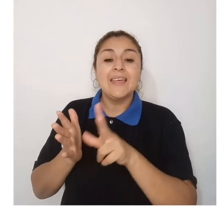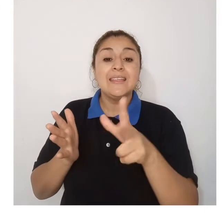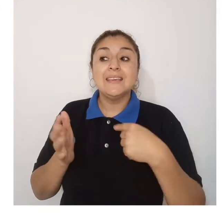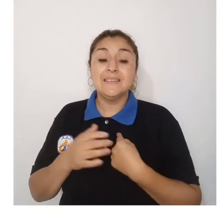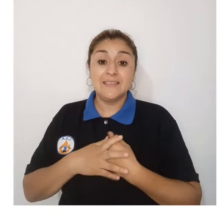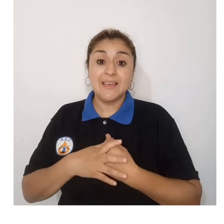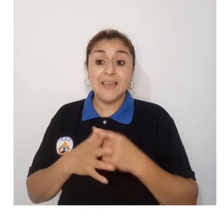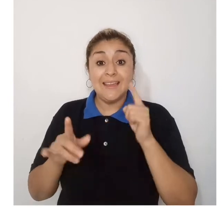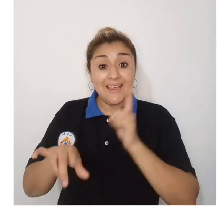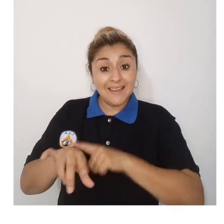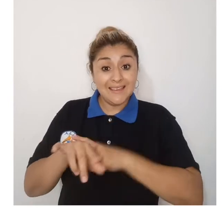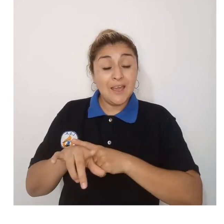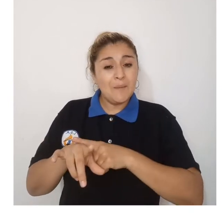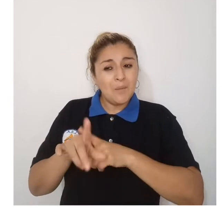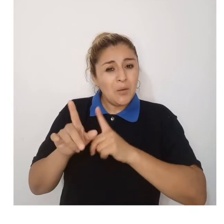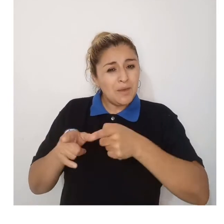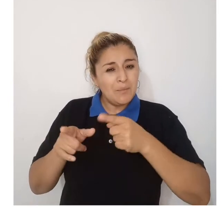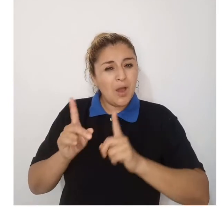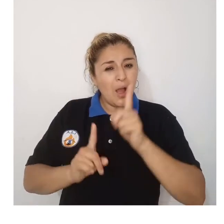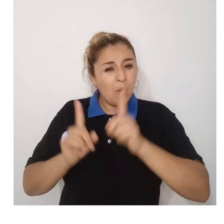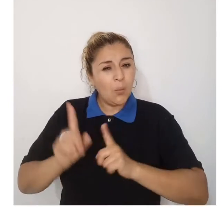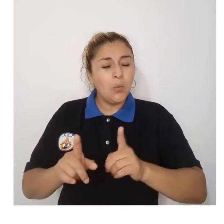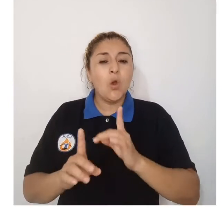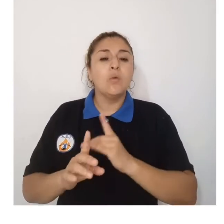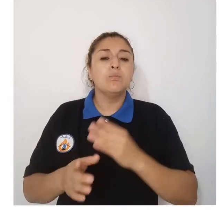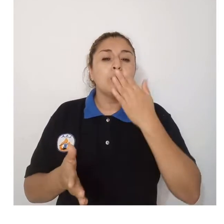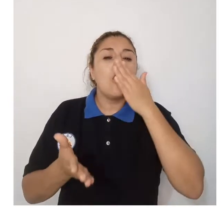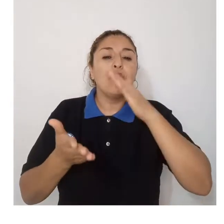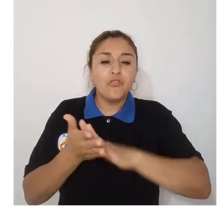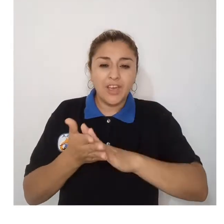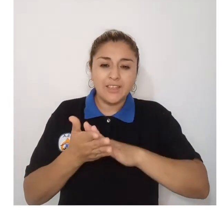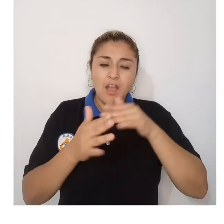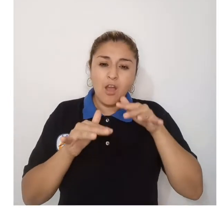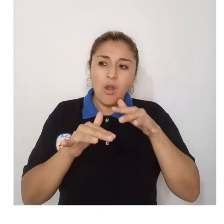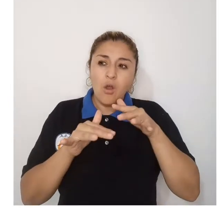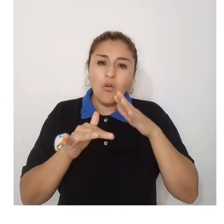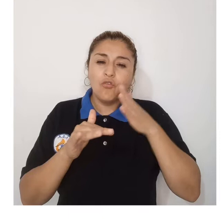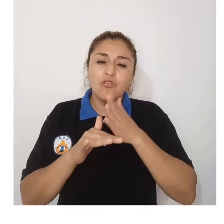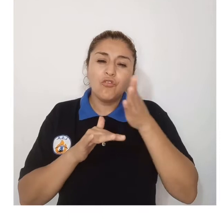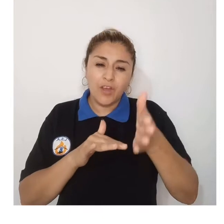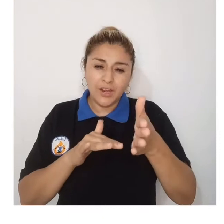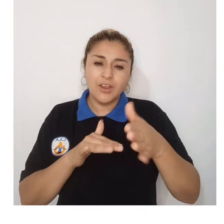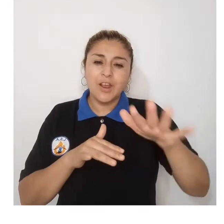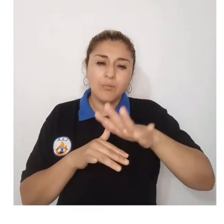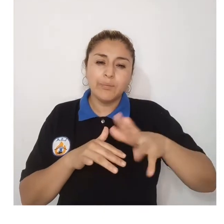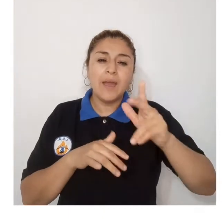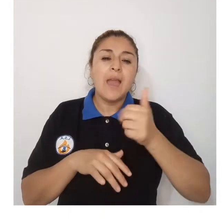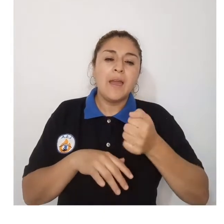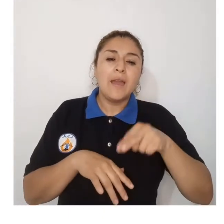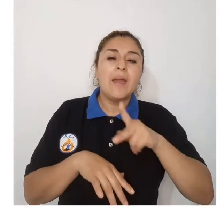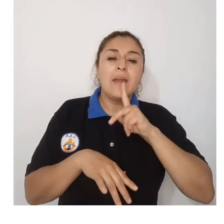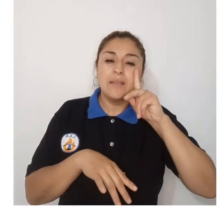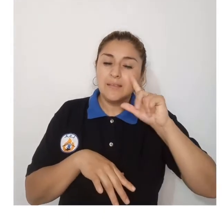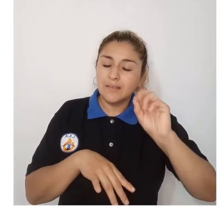profetas descendieron a jerusalén de jerusalén la antioquía y levantándose uno de ellos llamado a